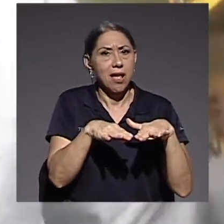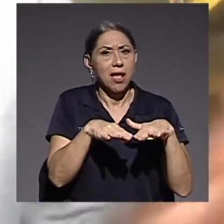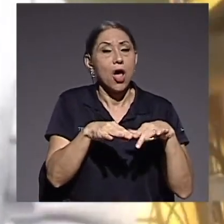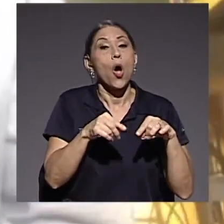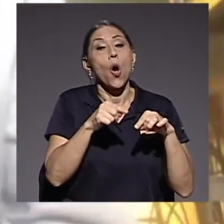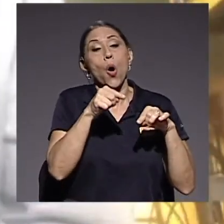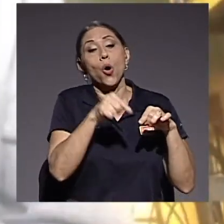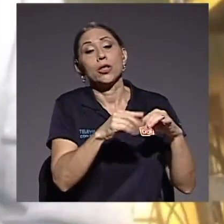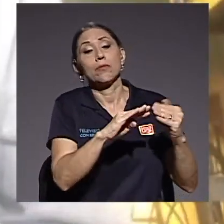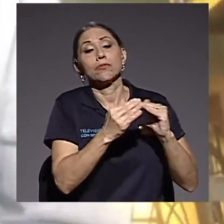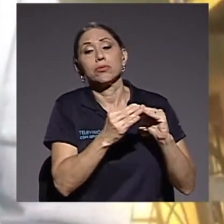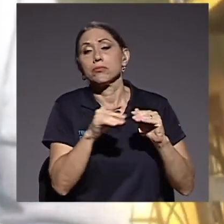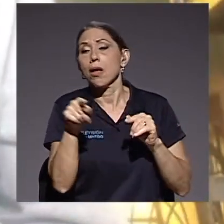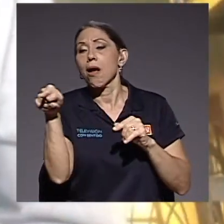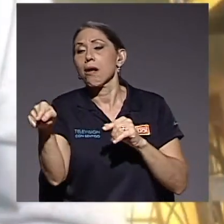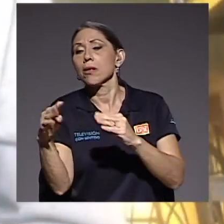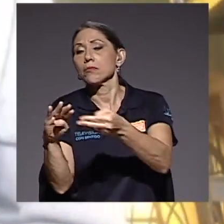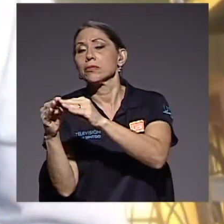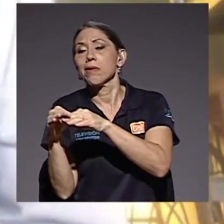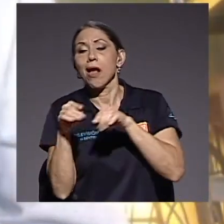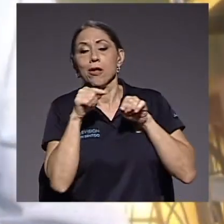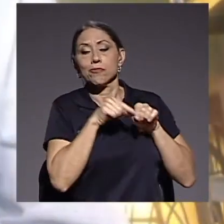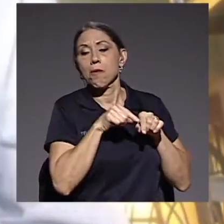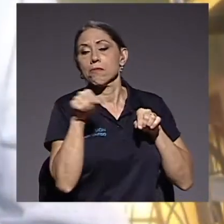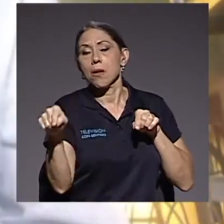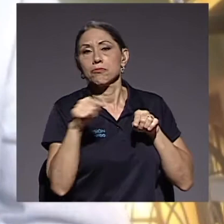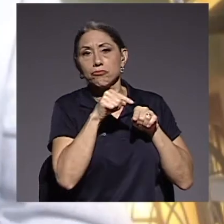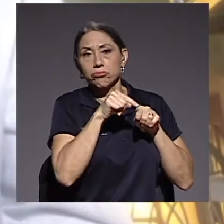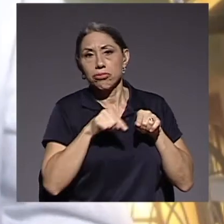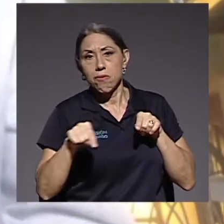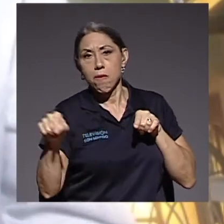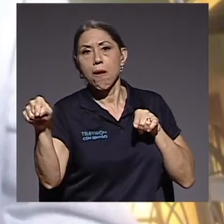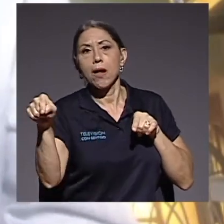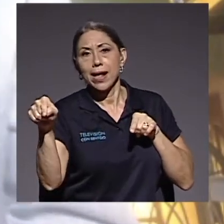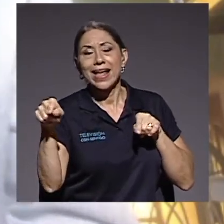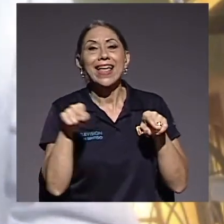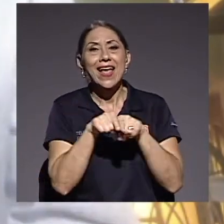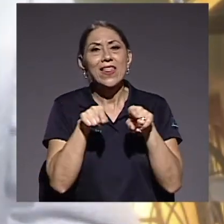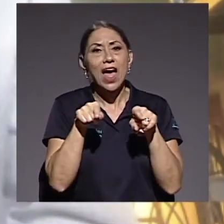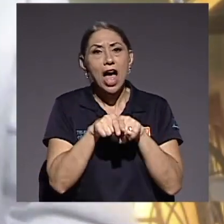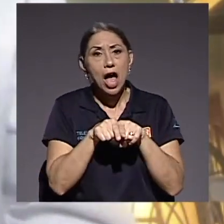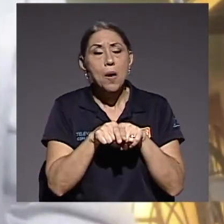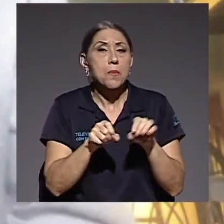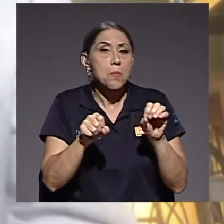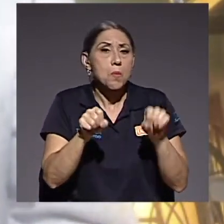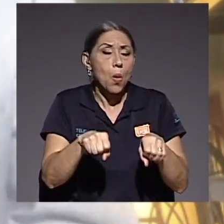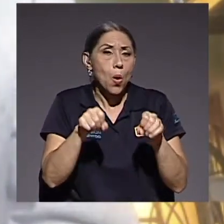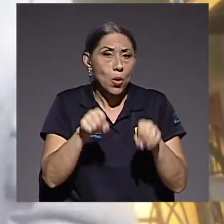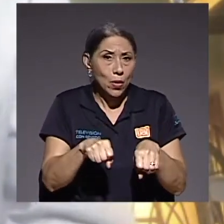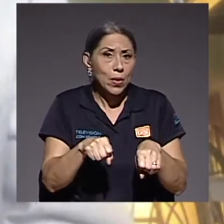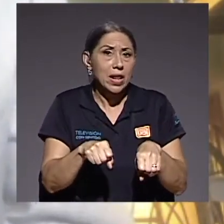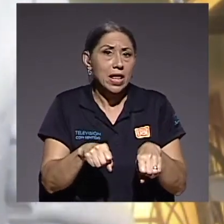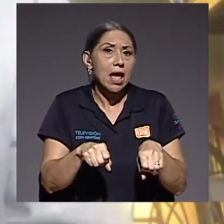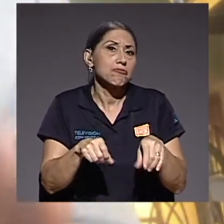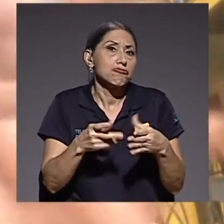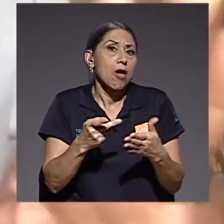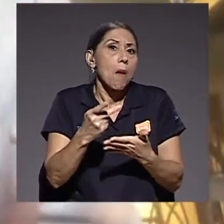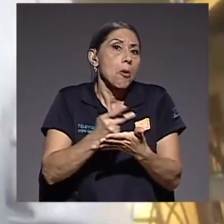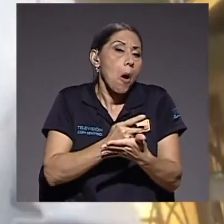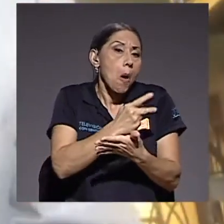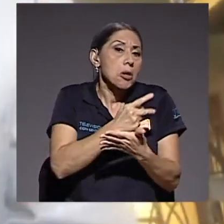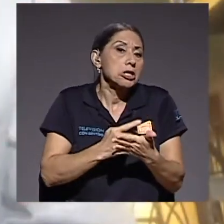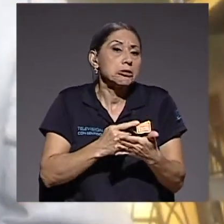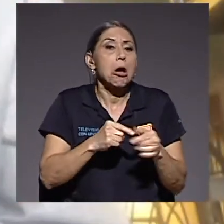urbes, y luego, si se quiere, estatales o interprovinciales, según sea